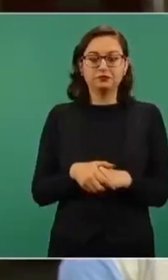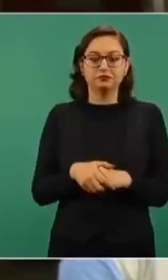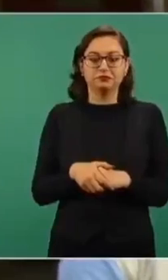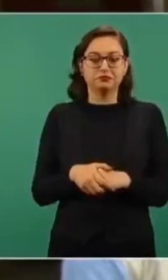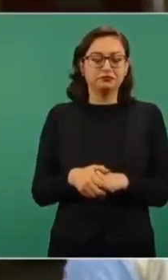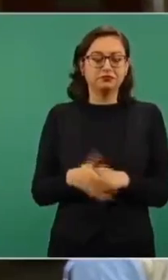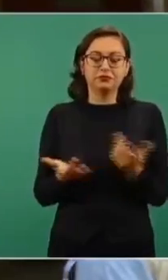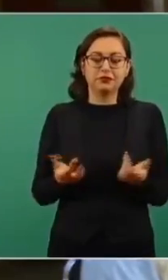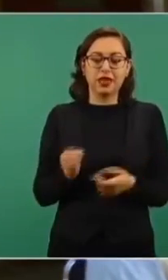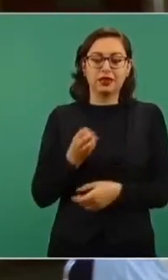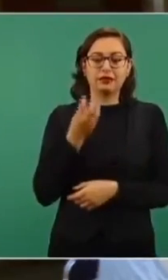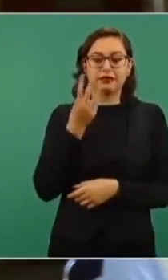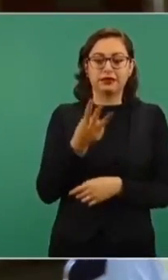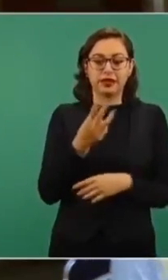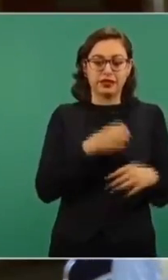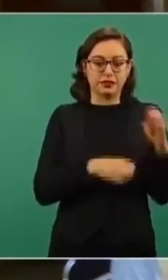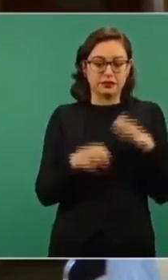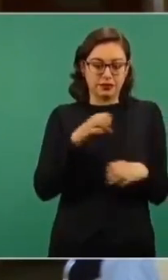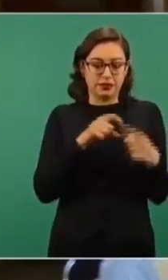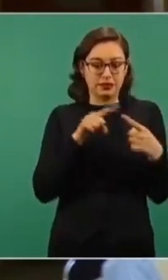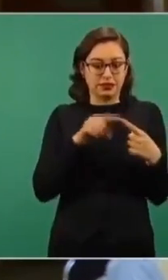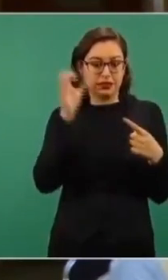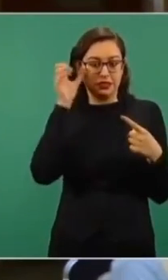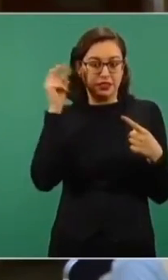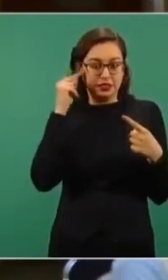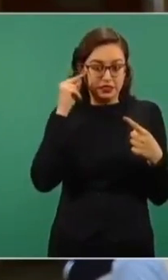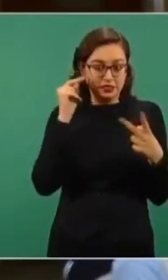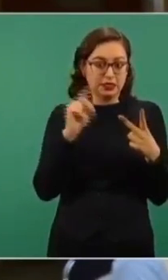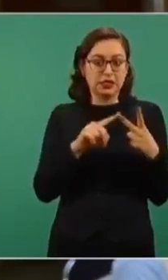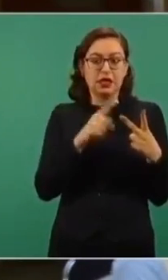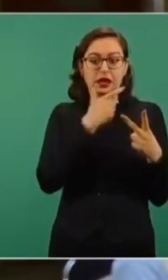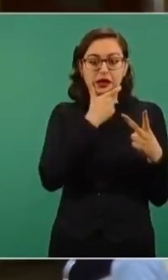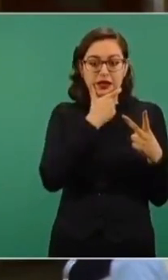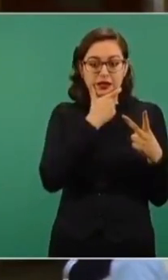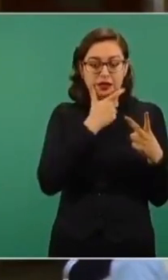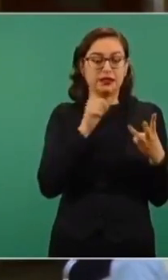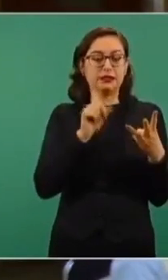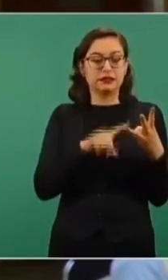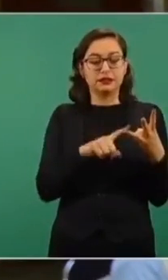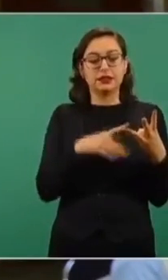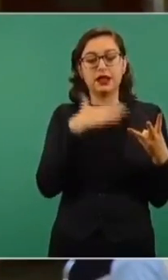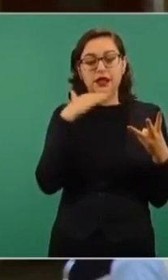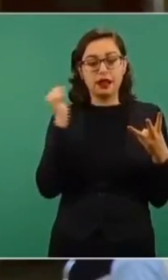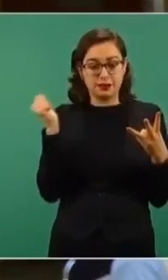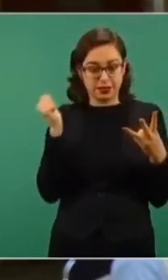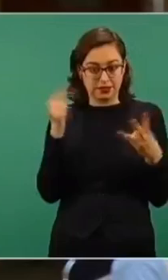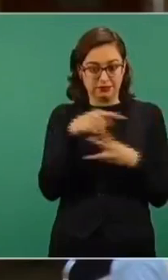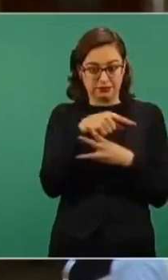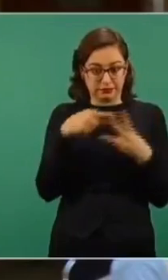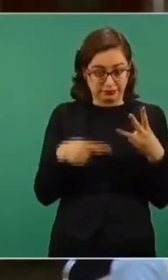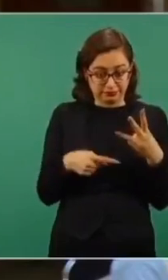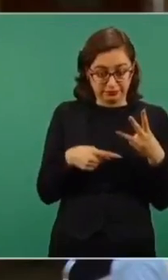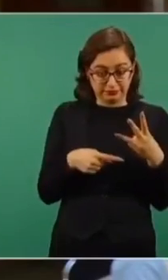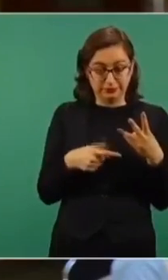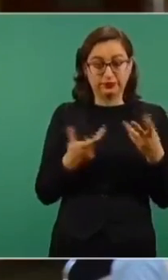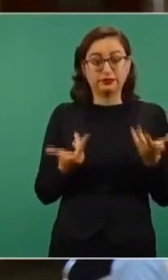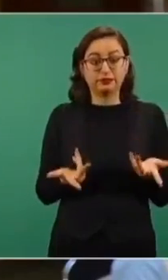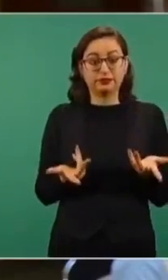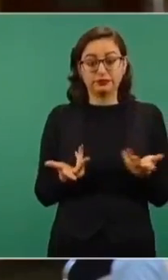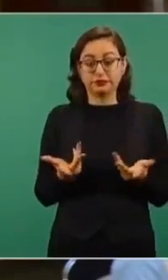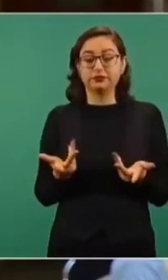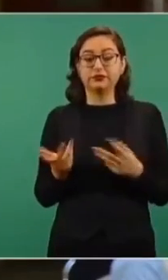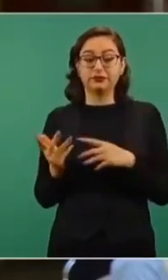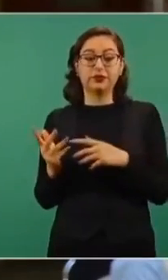china, una inglesa y una alemana, solo en esto. Es decir, que